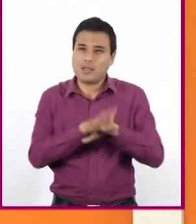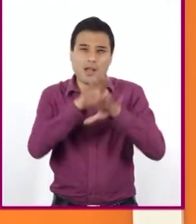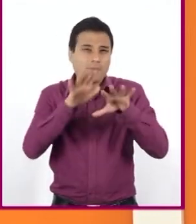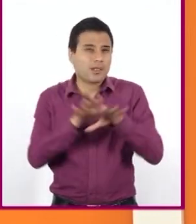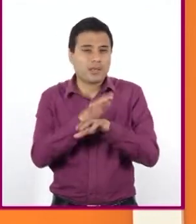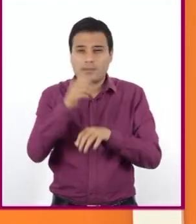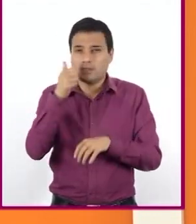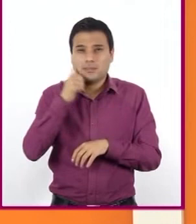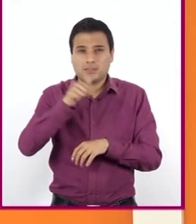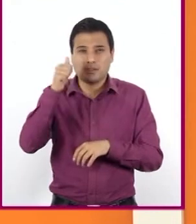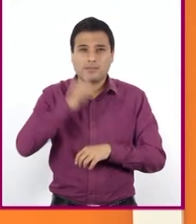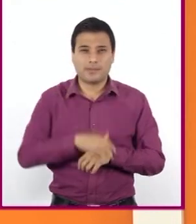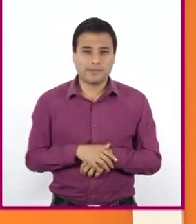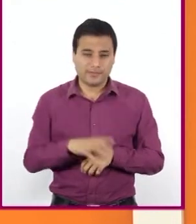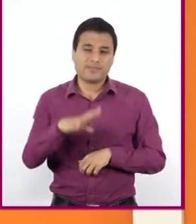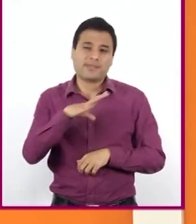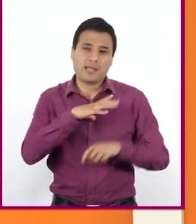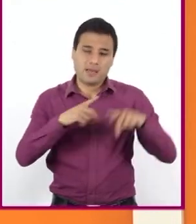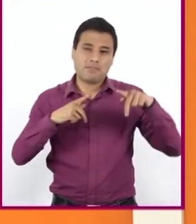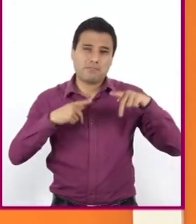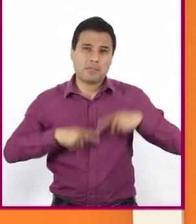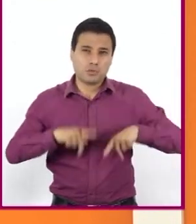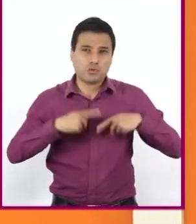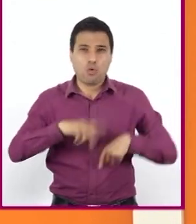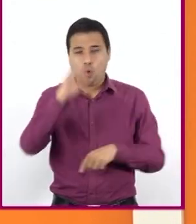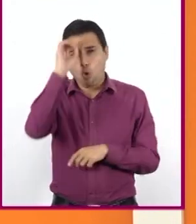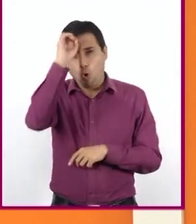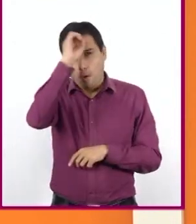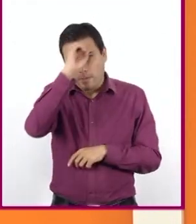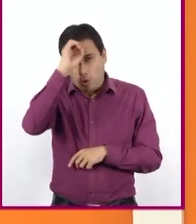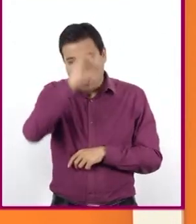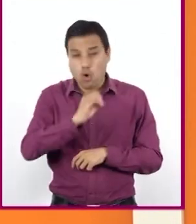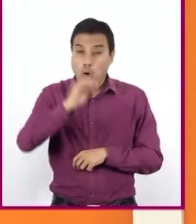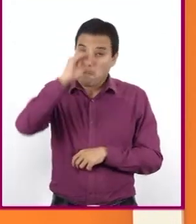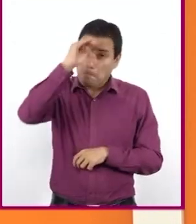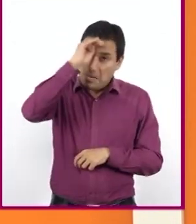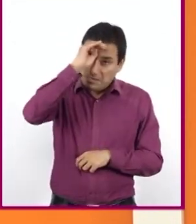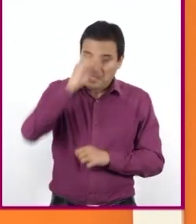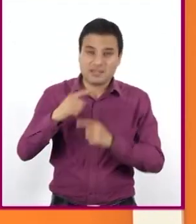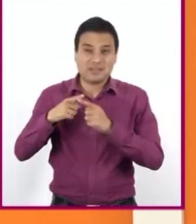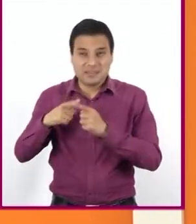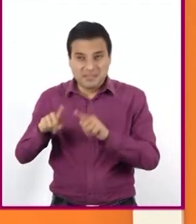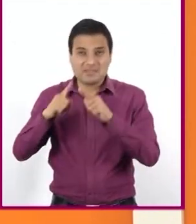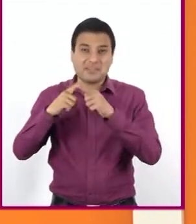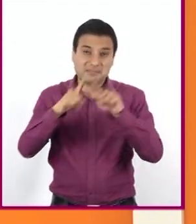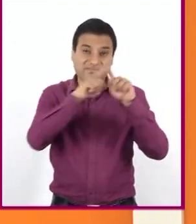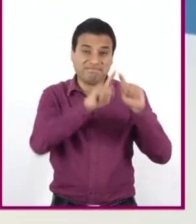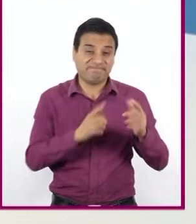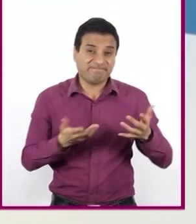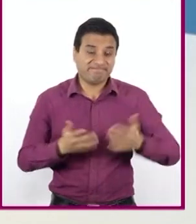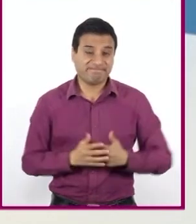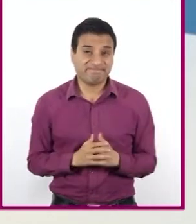diversas versiones o interpretaciones para explicar los hechos y los procesos históricos.